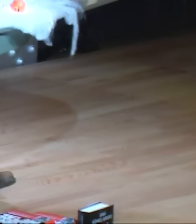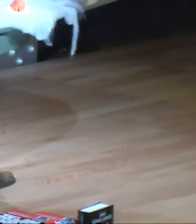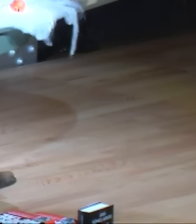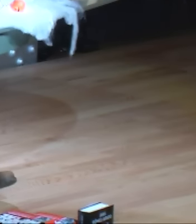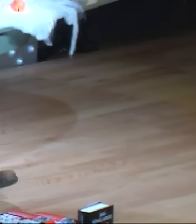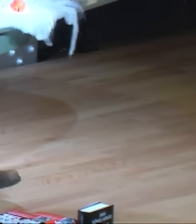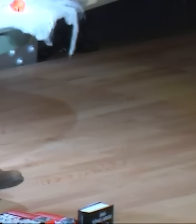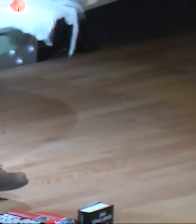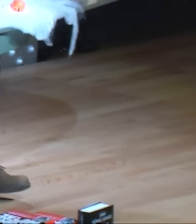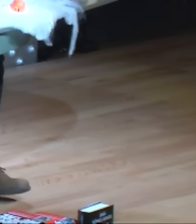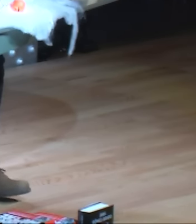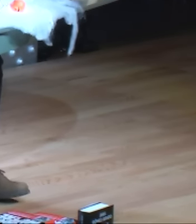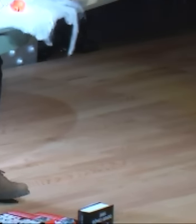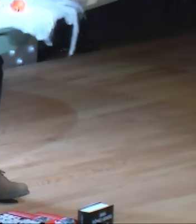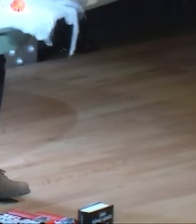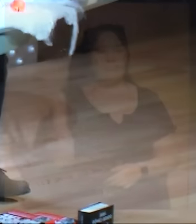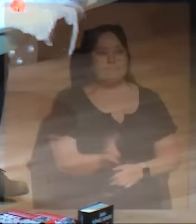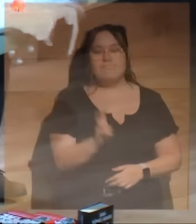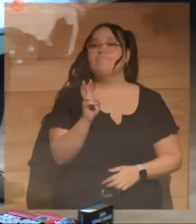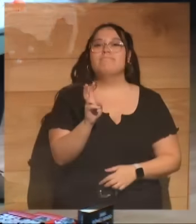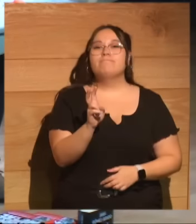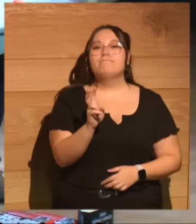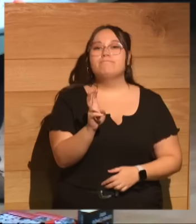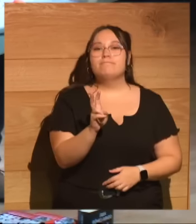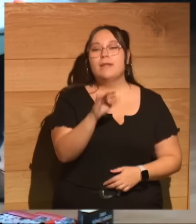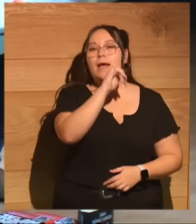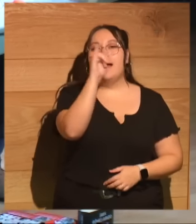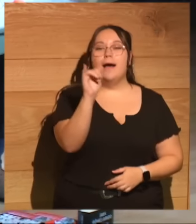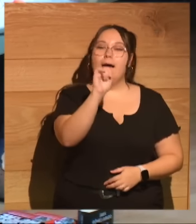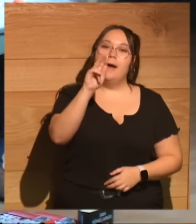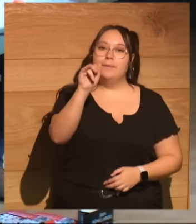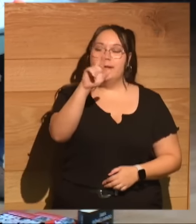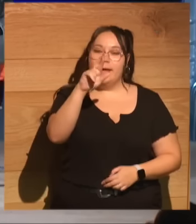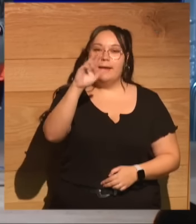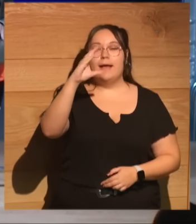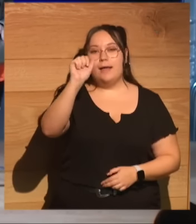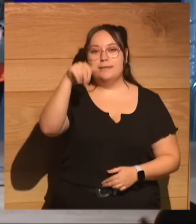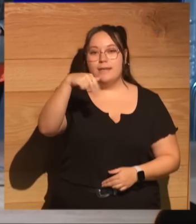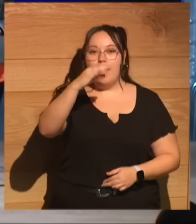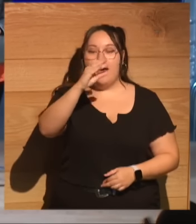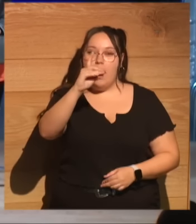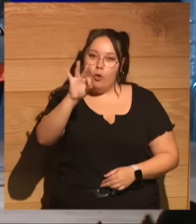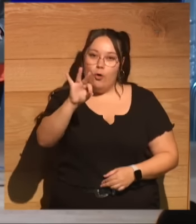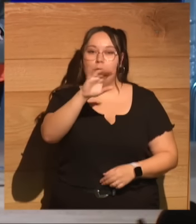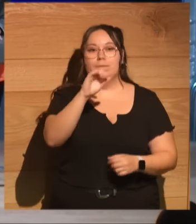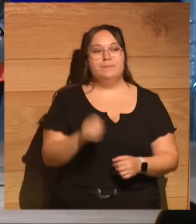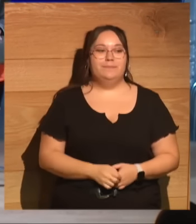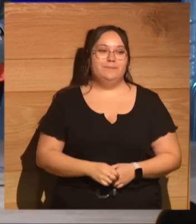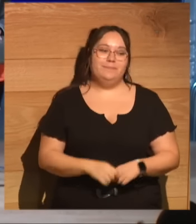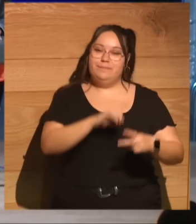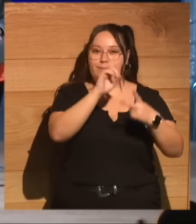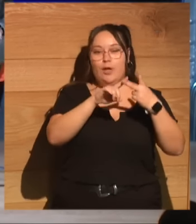Todopoderoso! ¡Ay, Dios mío! ¡Hoy está con nosotros Javier Cansado! ¡Vamos! ¡Vamos! ¡Bravo!